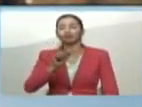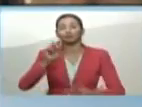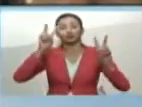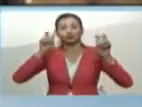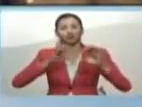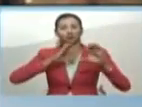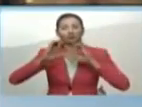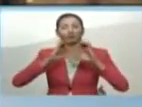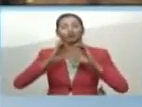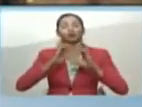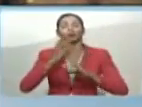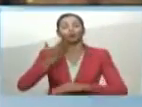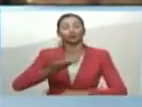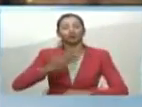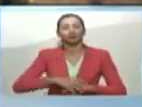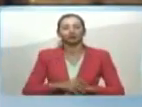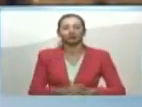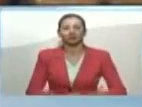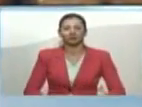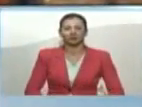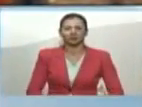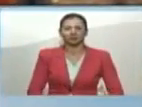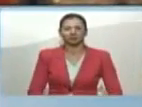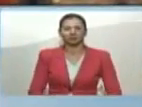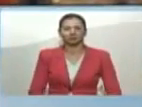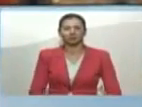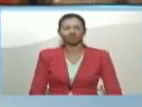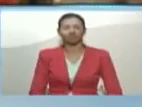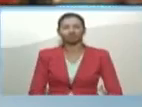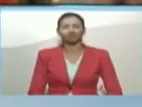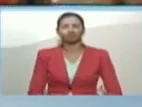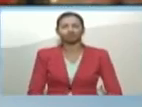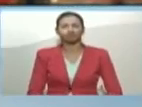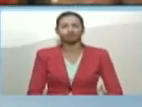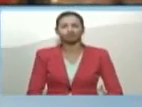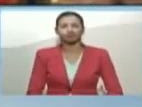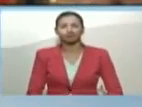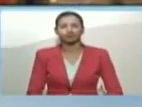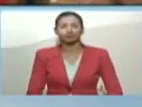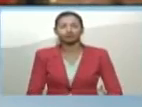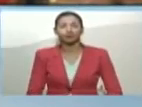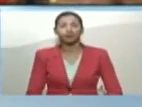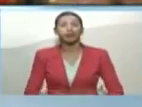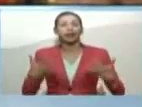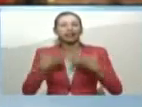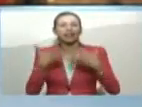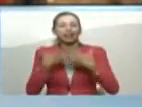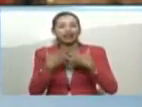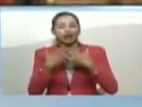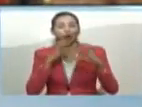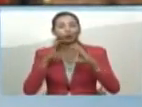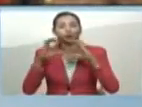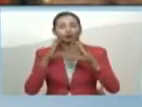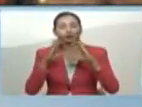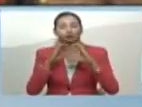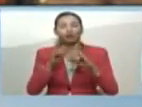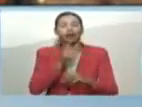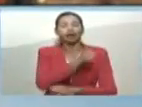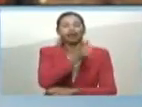muy fundamental, la activación de lo que es las guerrillas comunicacionales en cada uno de